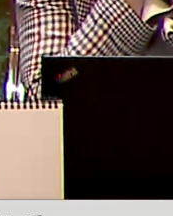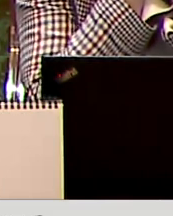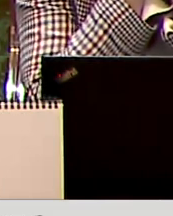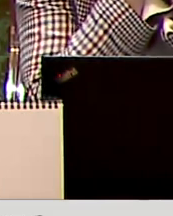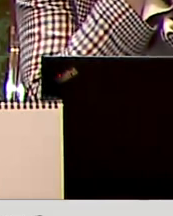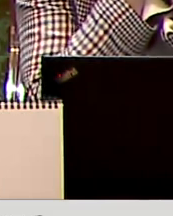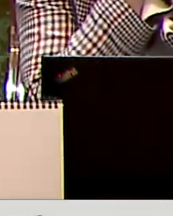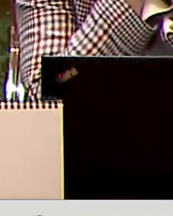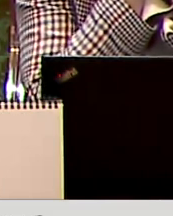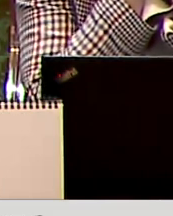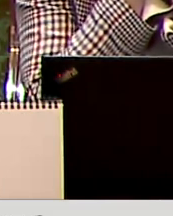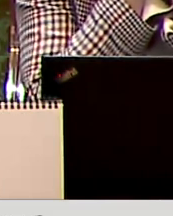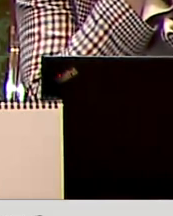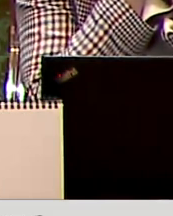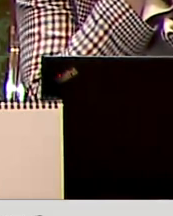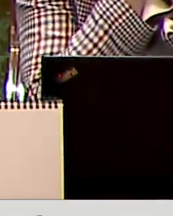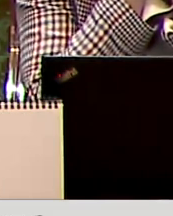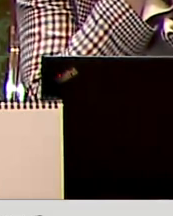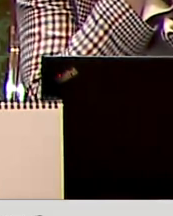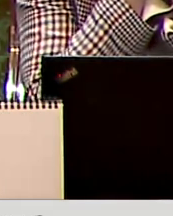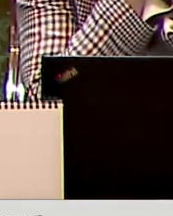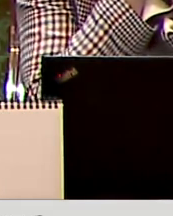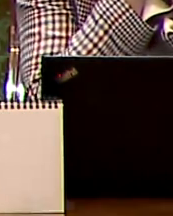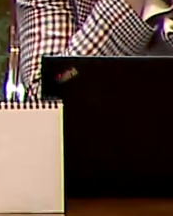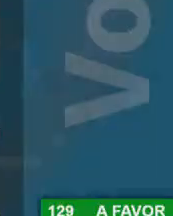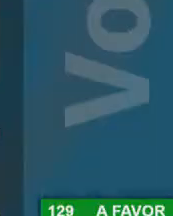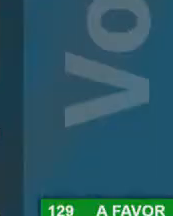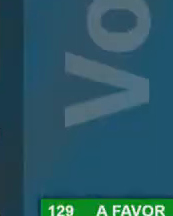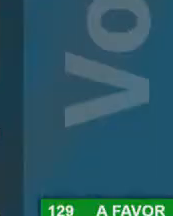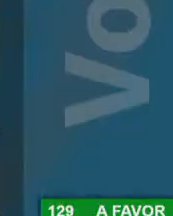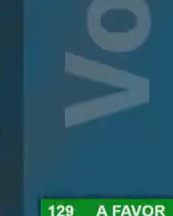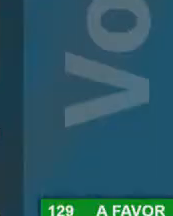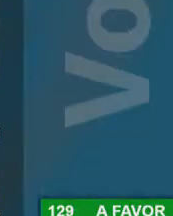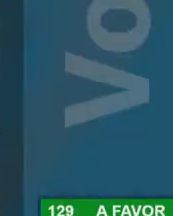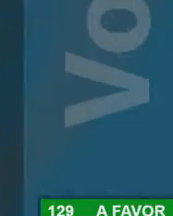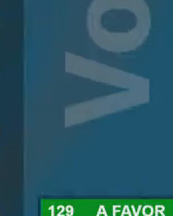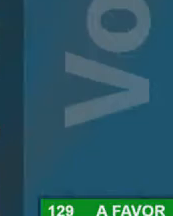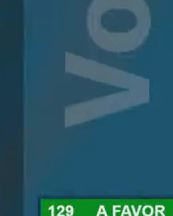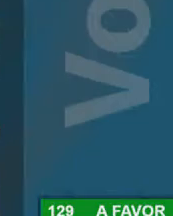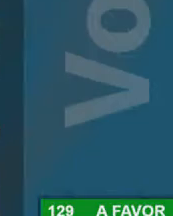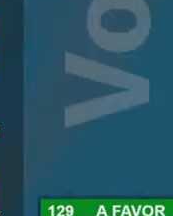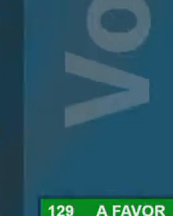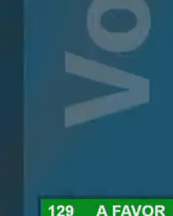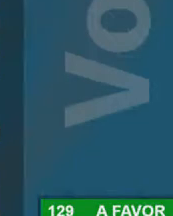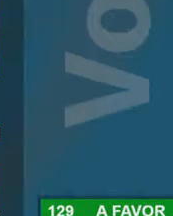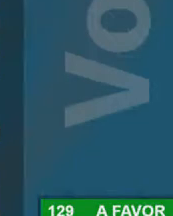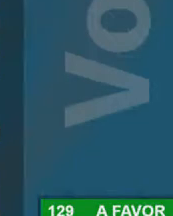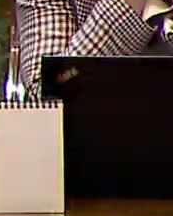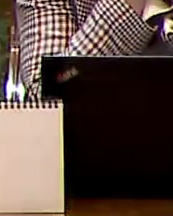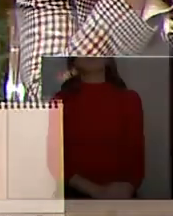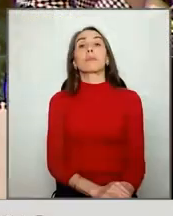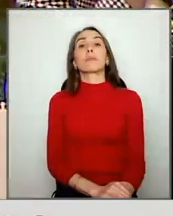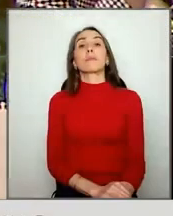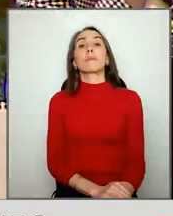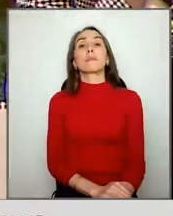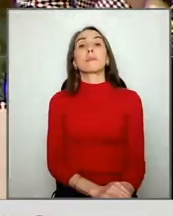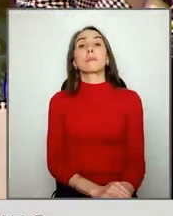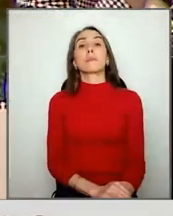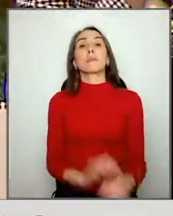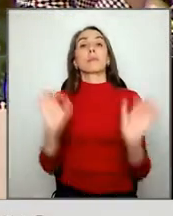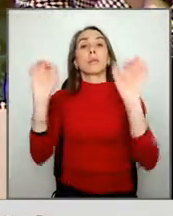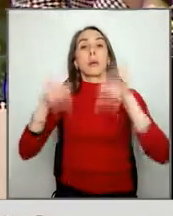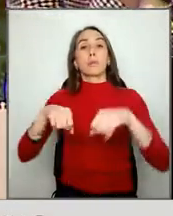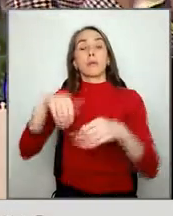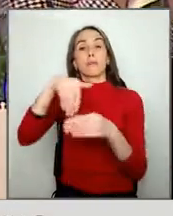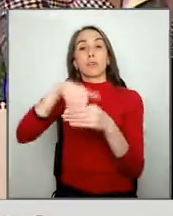resultado de la votación por la afirmativa de 129 votos aprobado en votación la